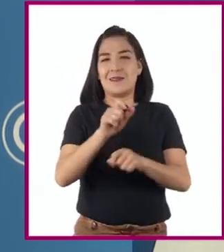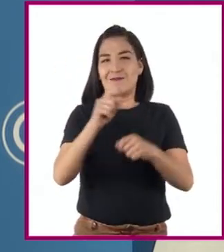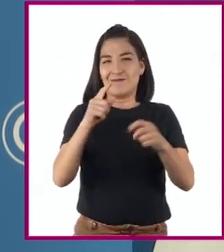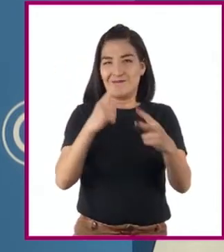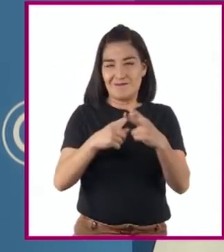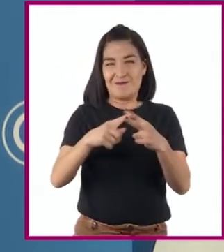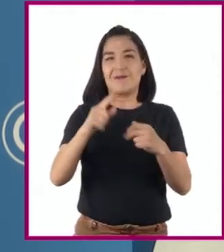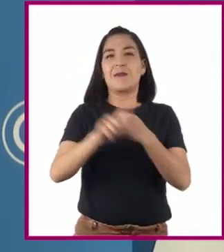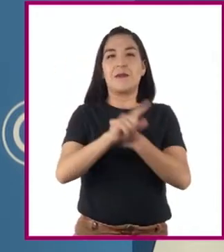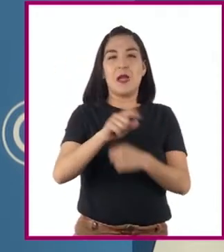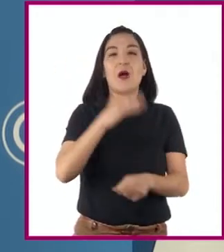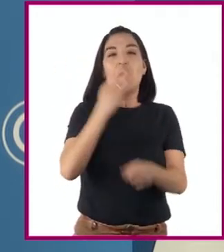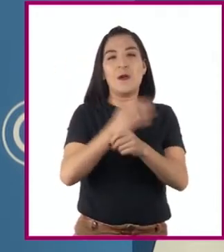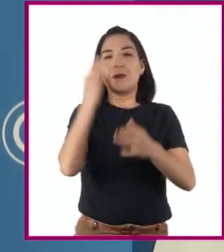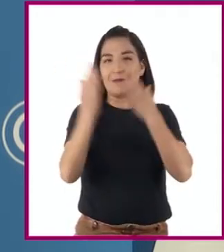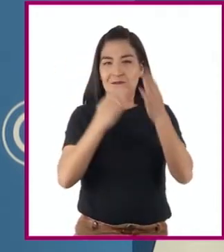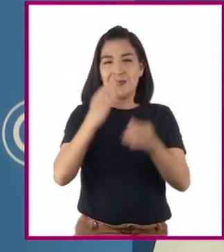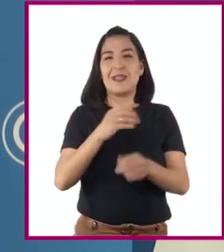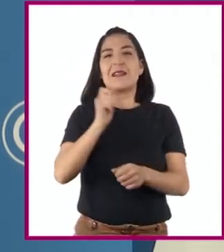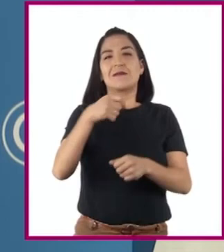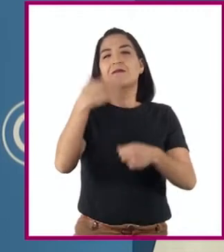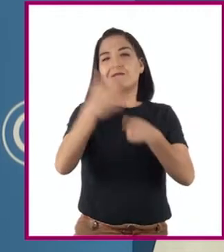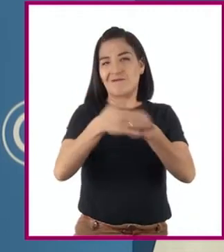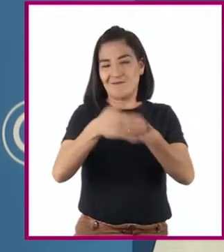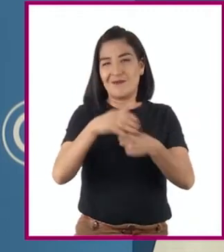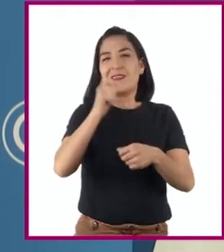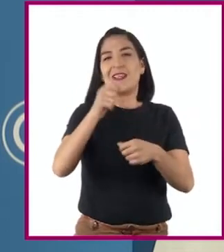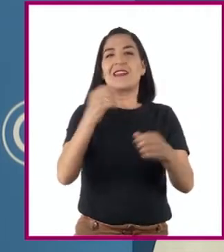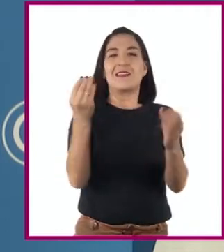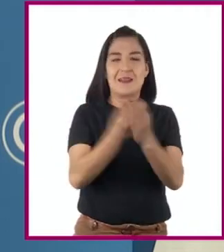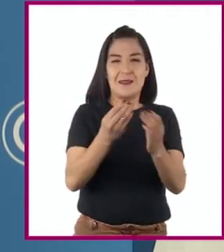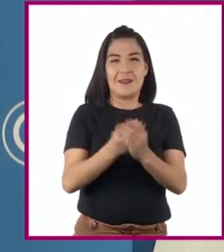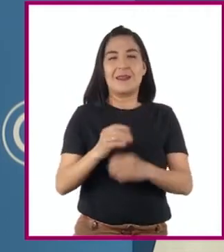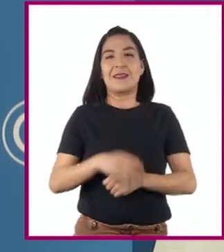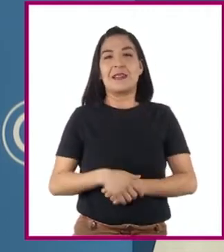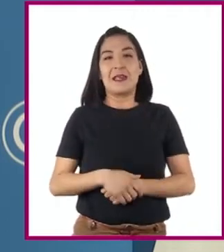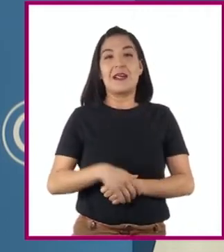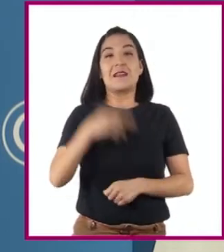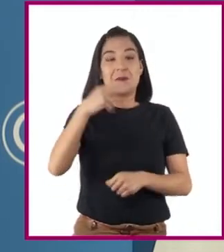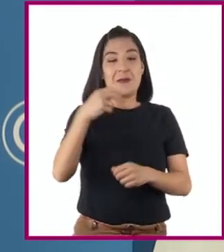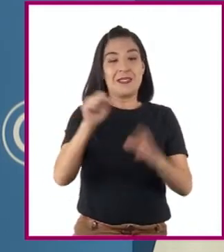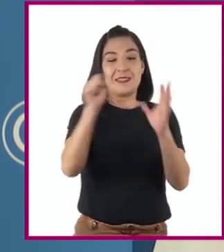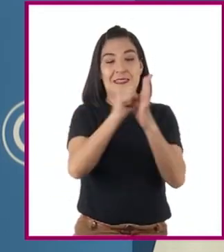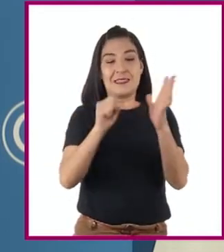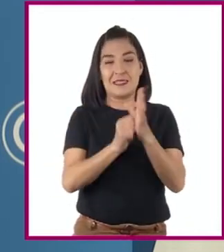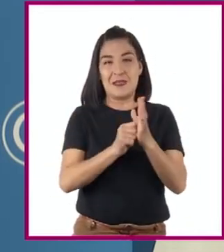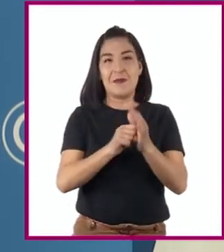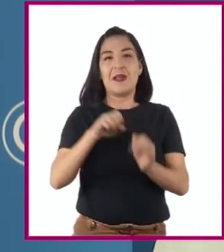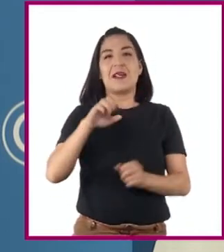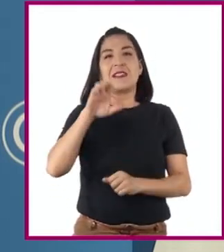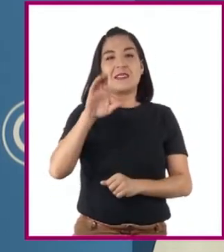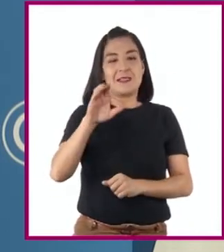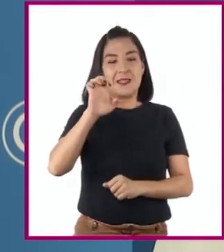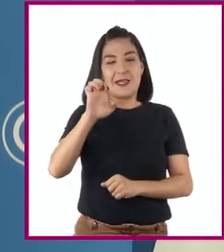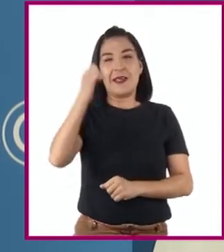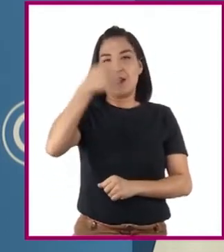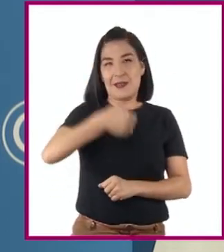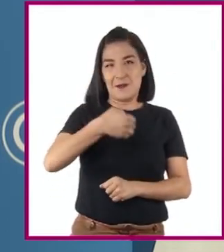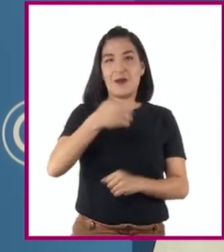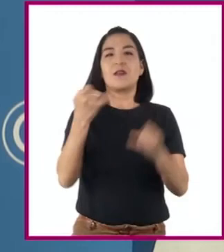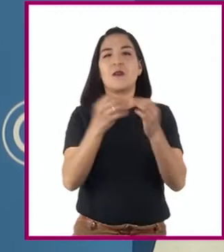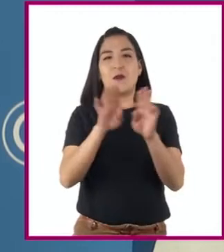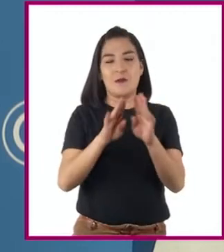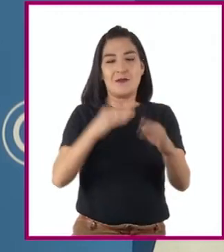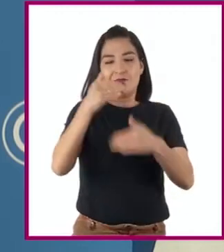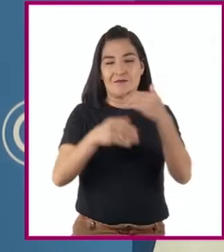cual estudiaremos durante las siguientes sesiones y se le llama sistema de ecuaciones simultáneas de